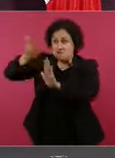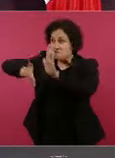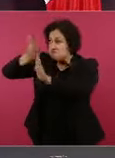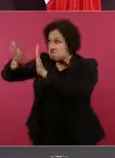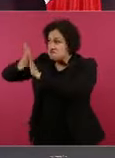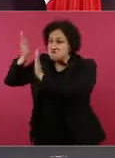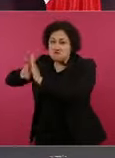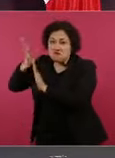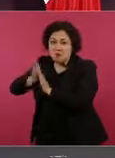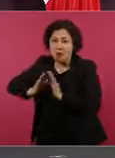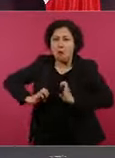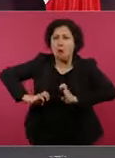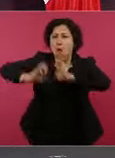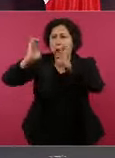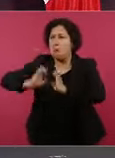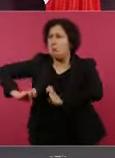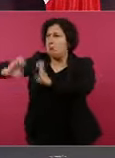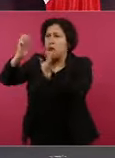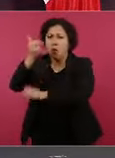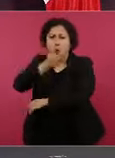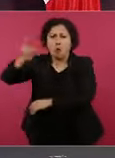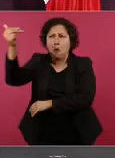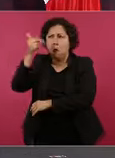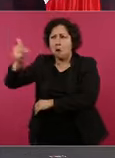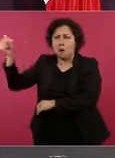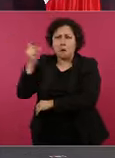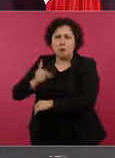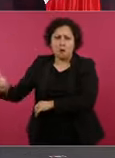Por aquí está